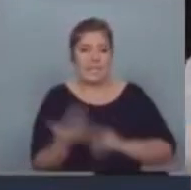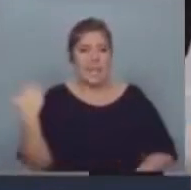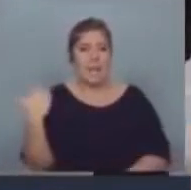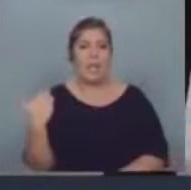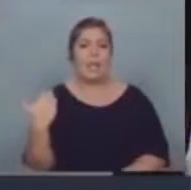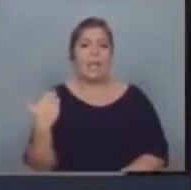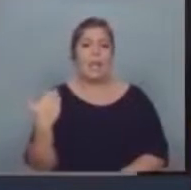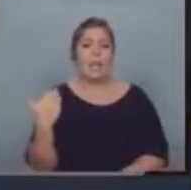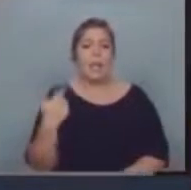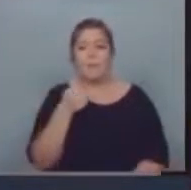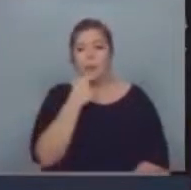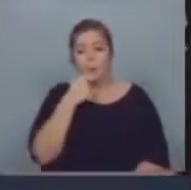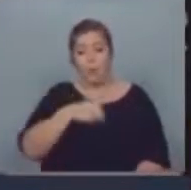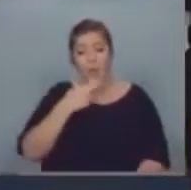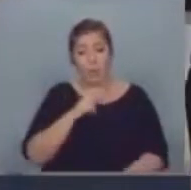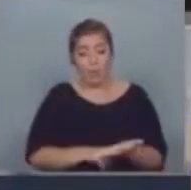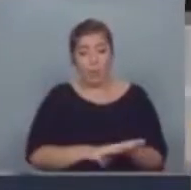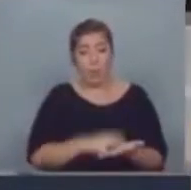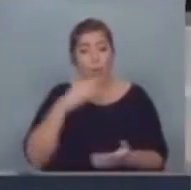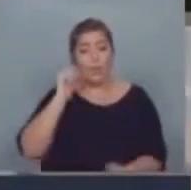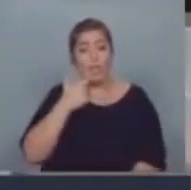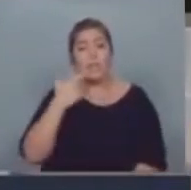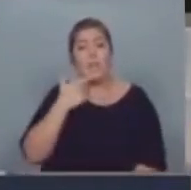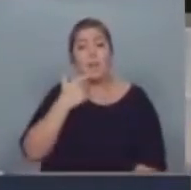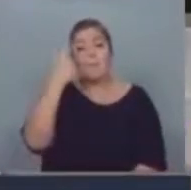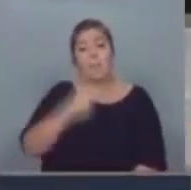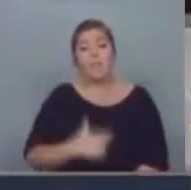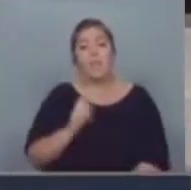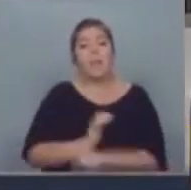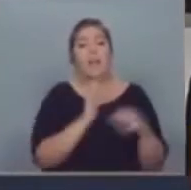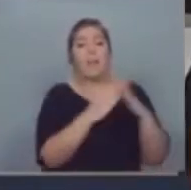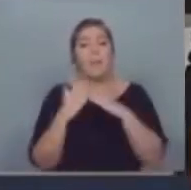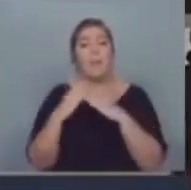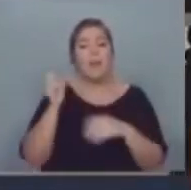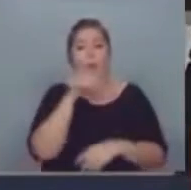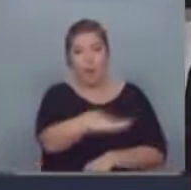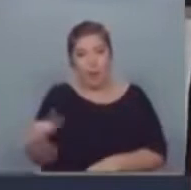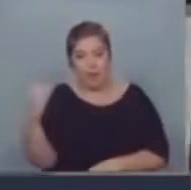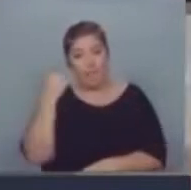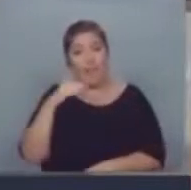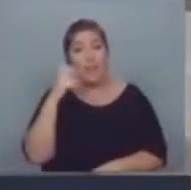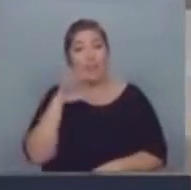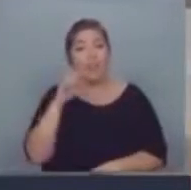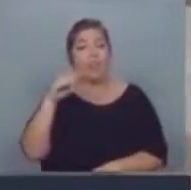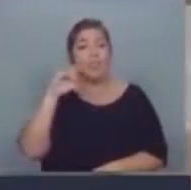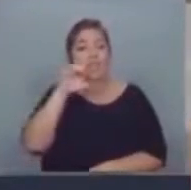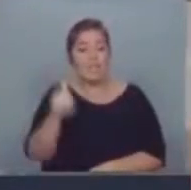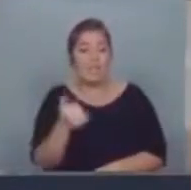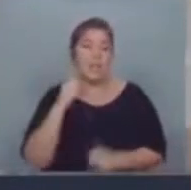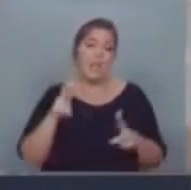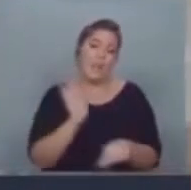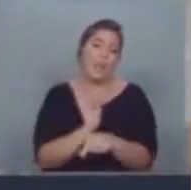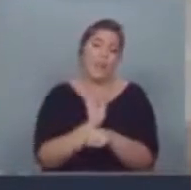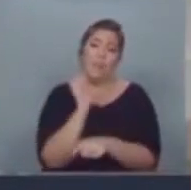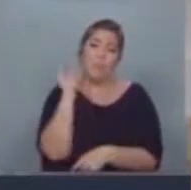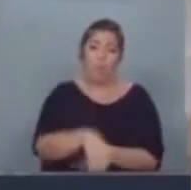a lo que tiene que ver con este impuesto, bienes personales, a las propiedades rurales. Claro. Y Dardo Chiesa salió a decir, esto va a generar un quebranto en el